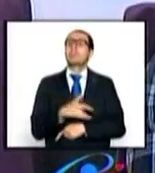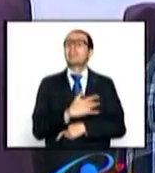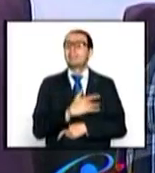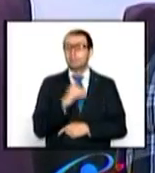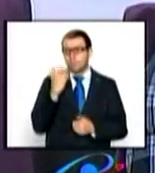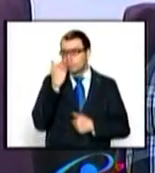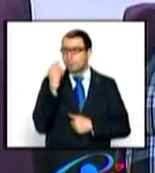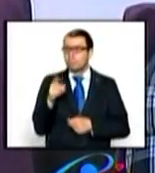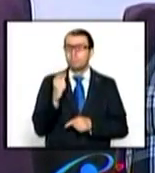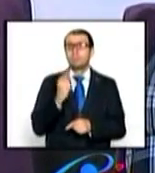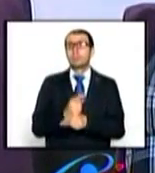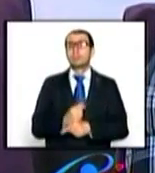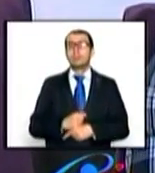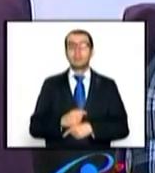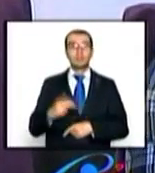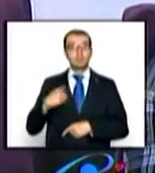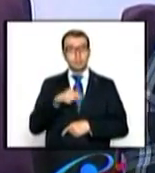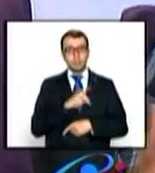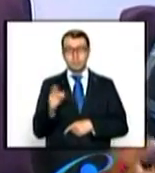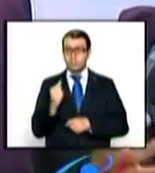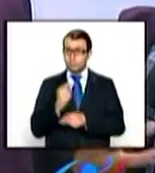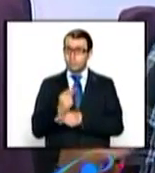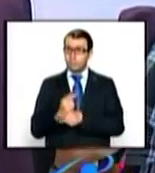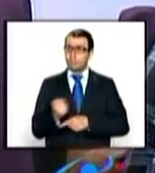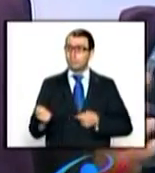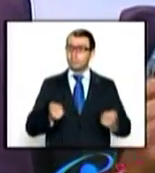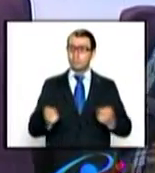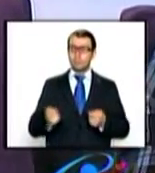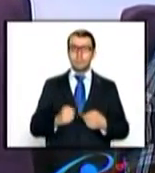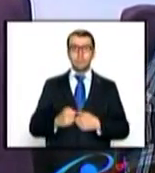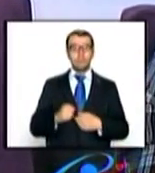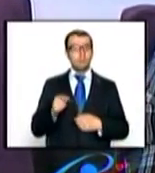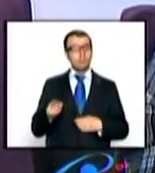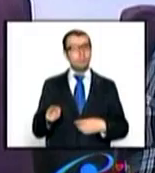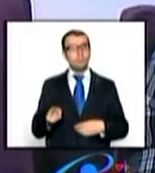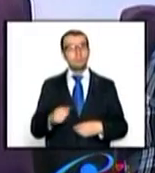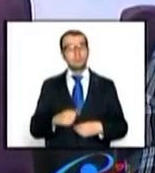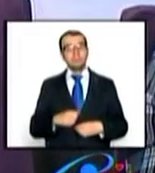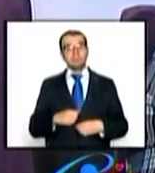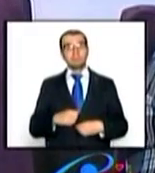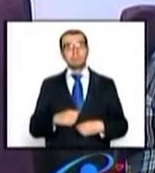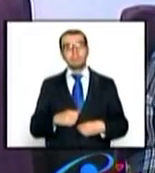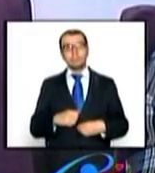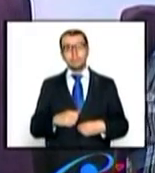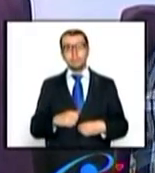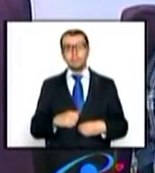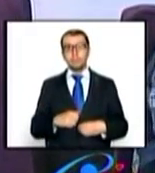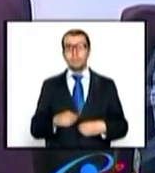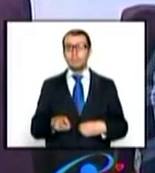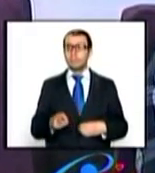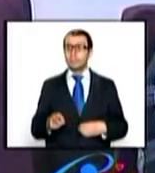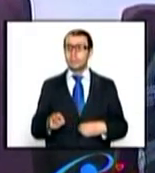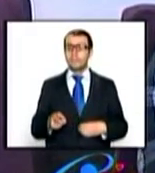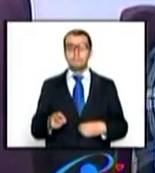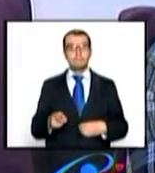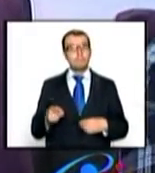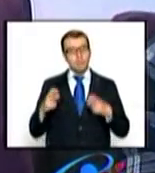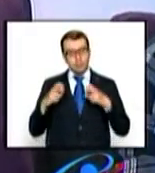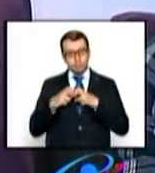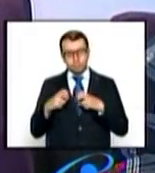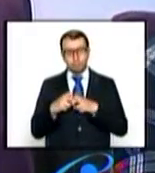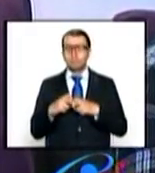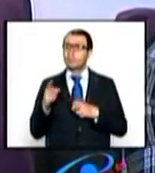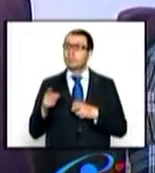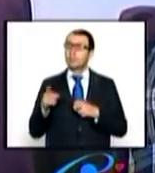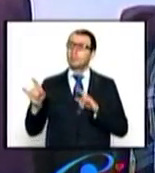enfermedad. Cuando hacemos una quelación, lo que se hace es arrastrar esas sustancias de una manera electromagnética, atrayendo esas